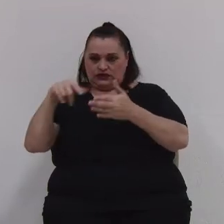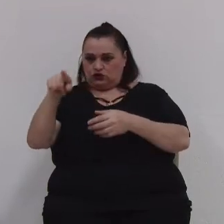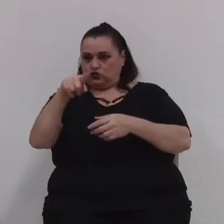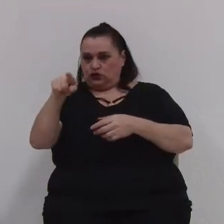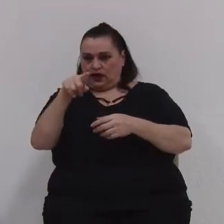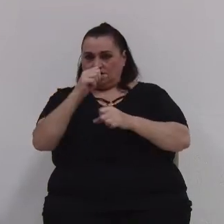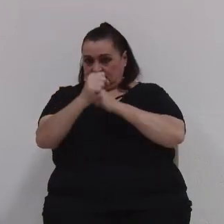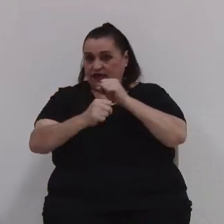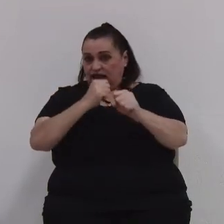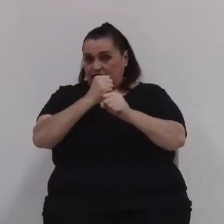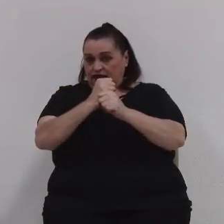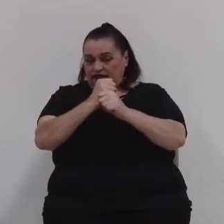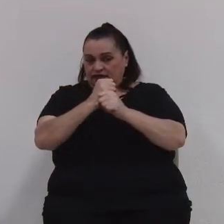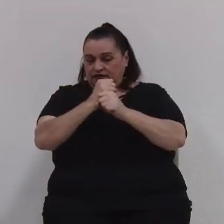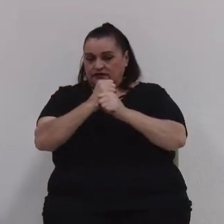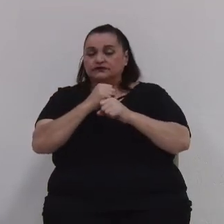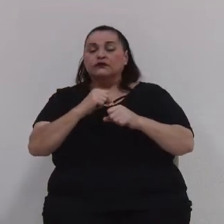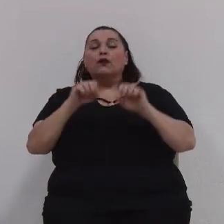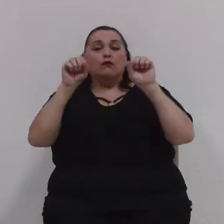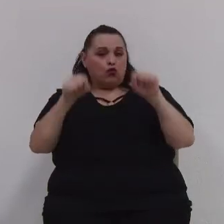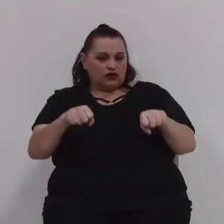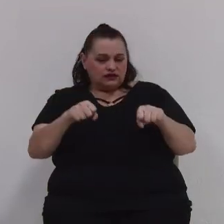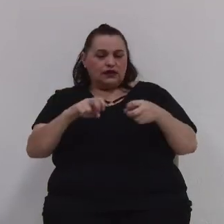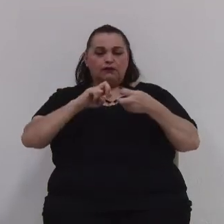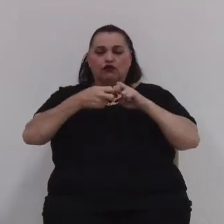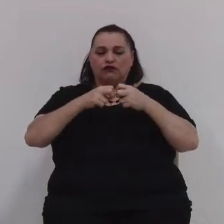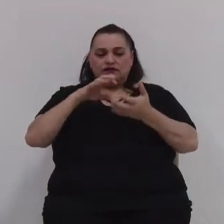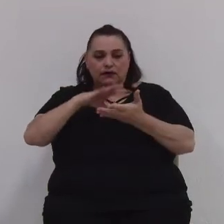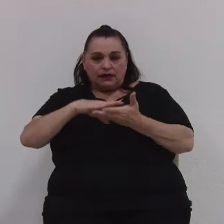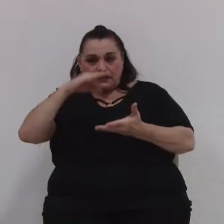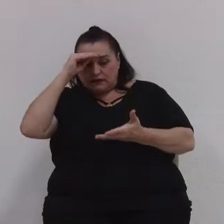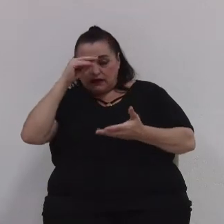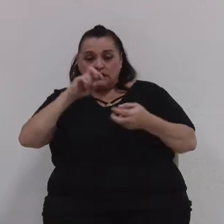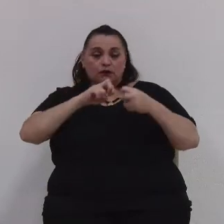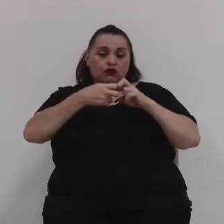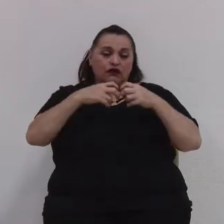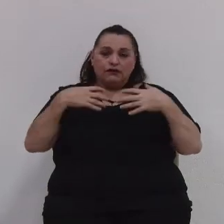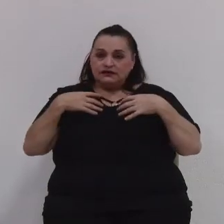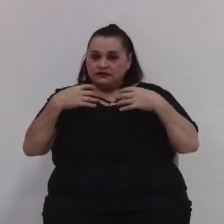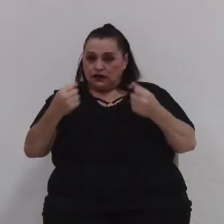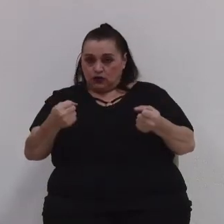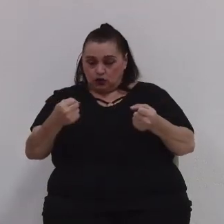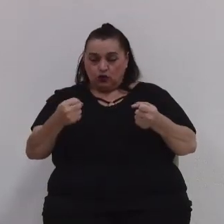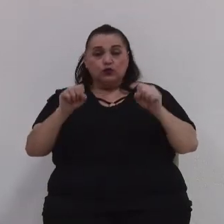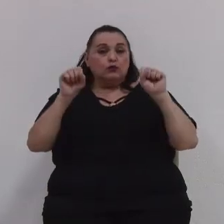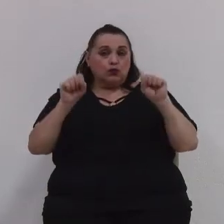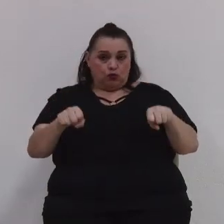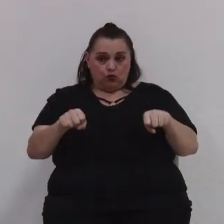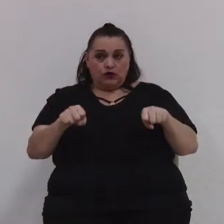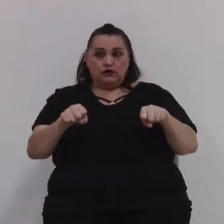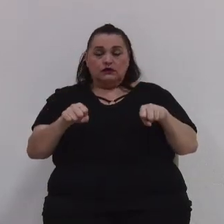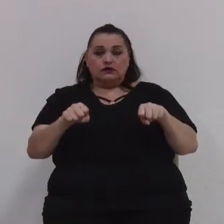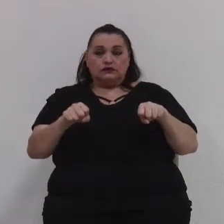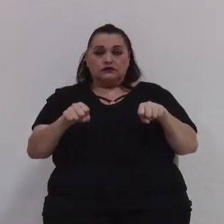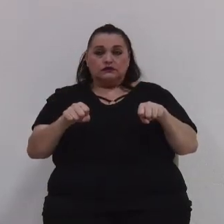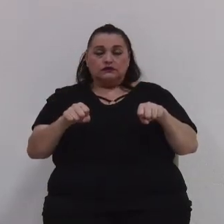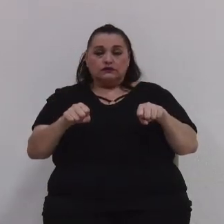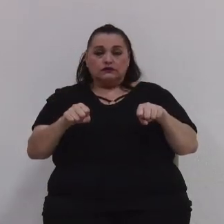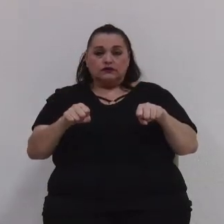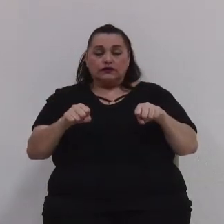esas edades. Entonces, pueden ser problemas de aprendizaje, pueden ser problemas de salud, puede ser que